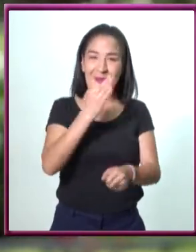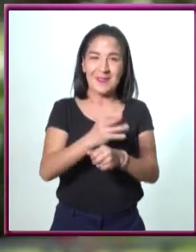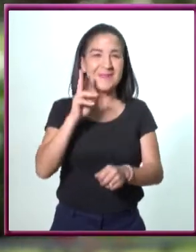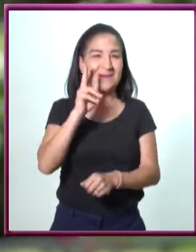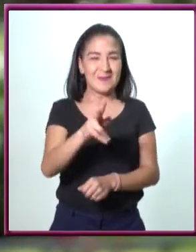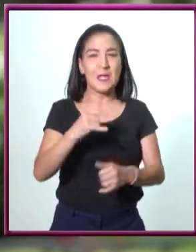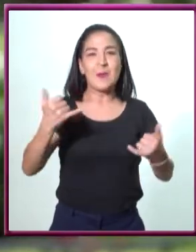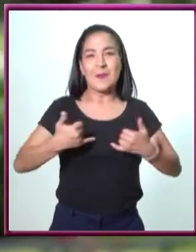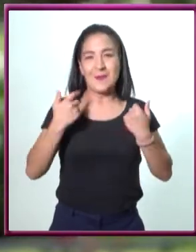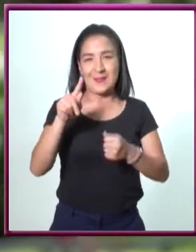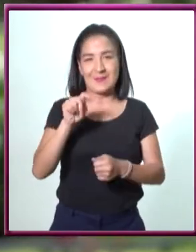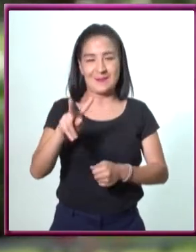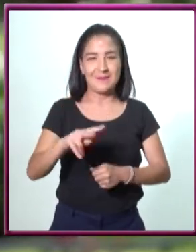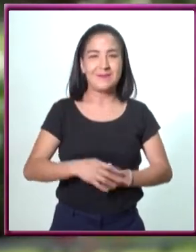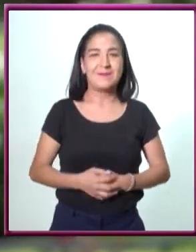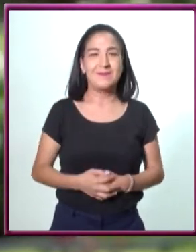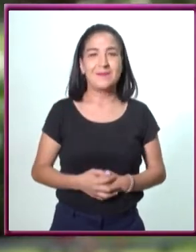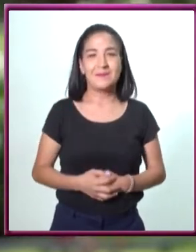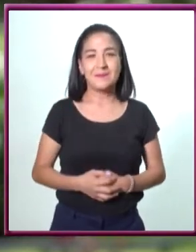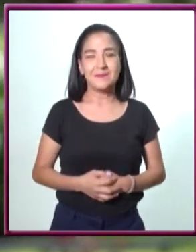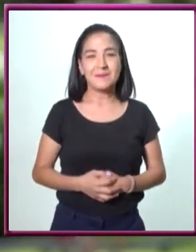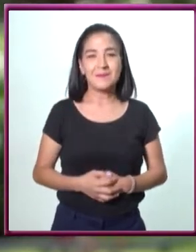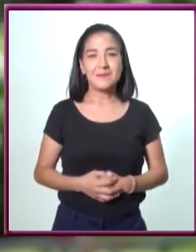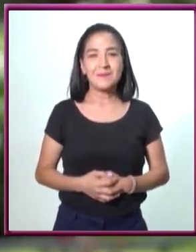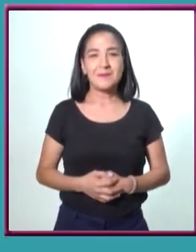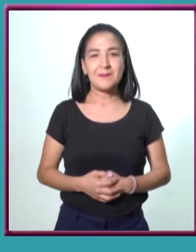con nosotros, esto es Jóvenes en TV.